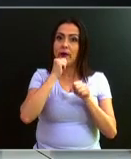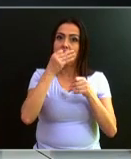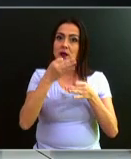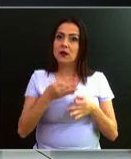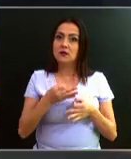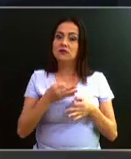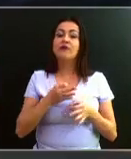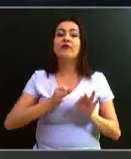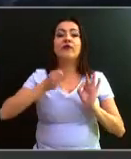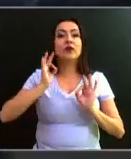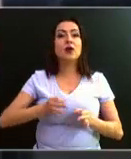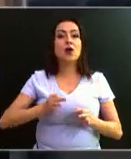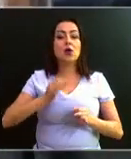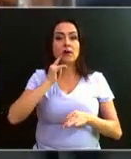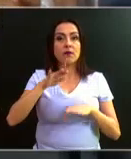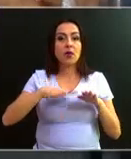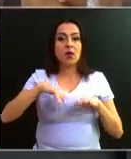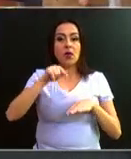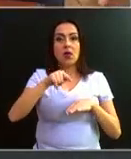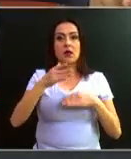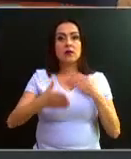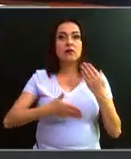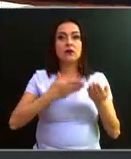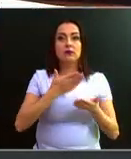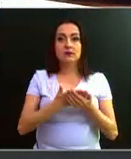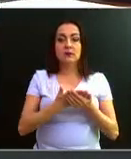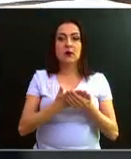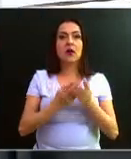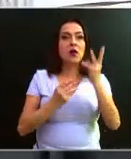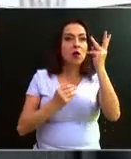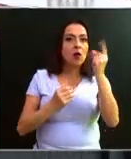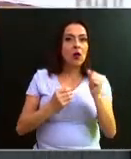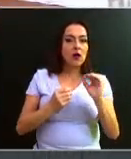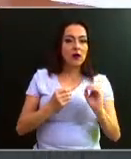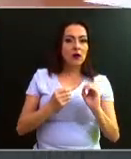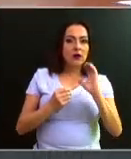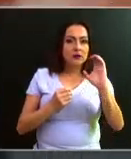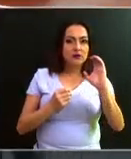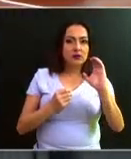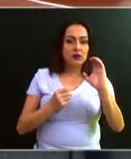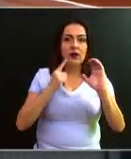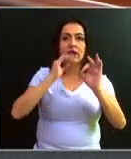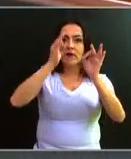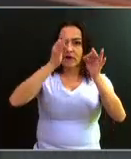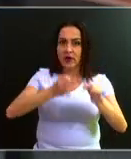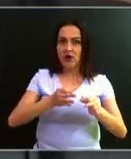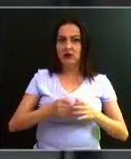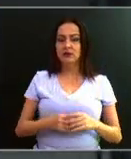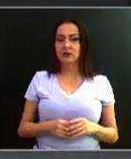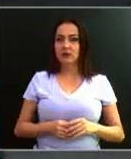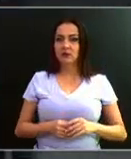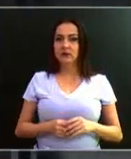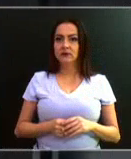decisión definitiva con base a estas propuestas de cuánto será el aumento salarial definitivo.